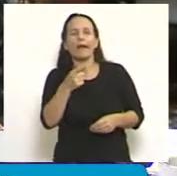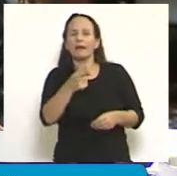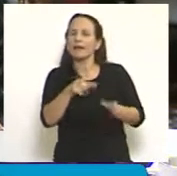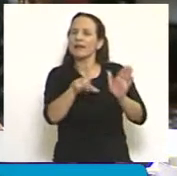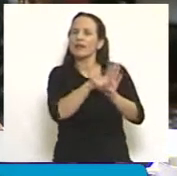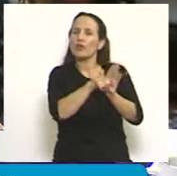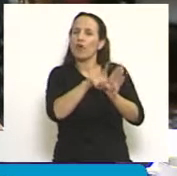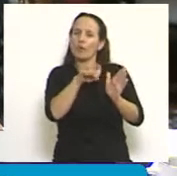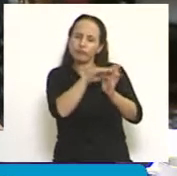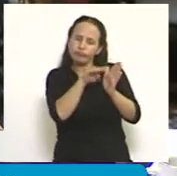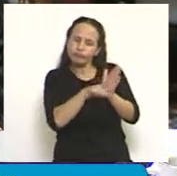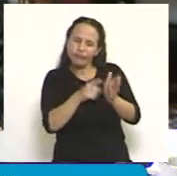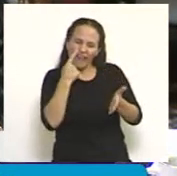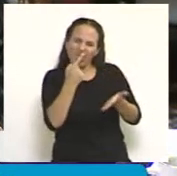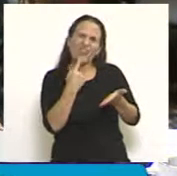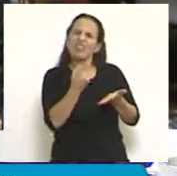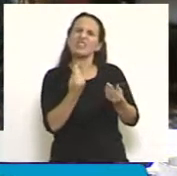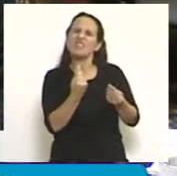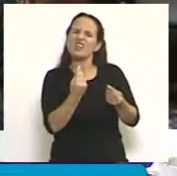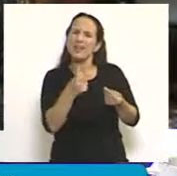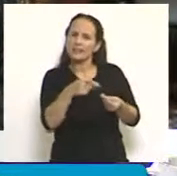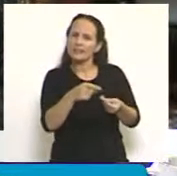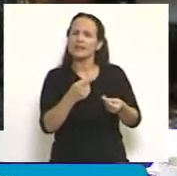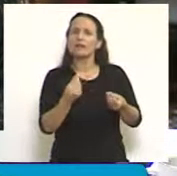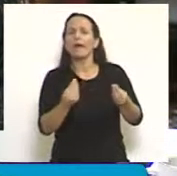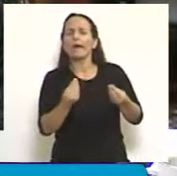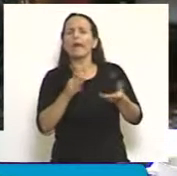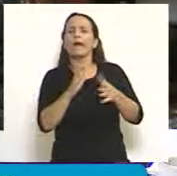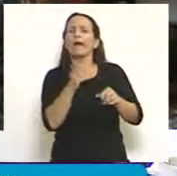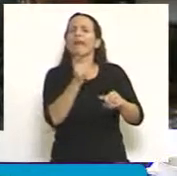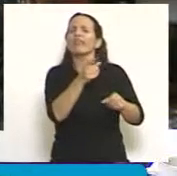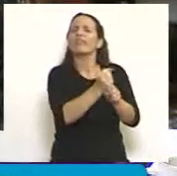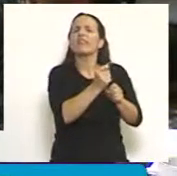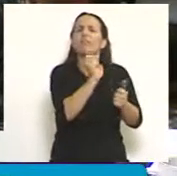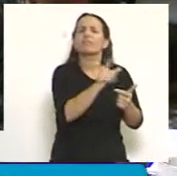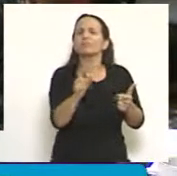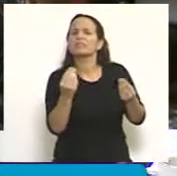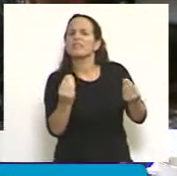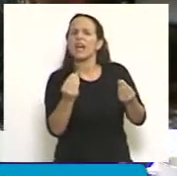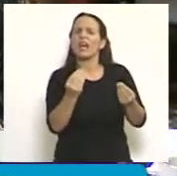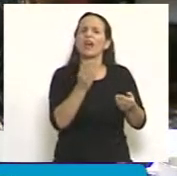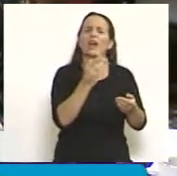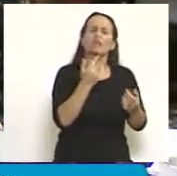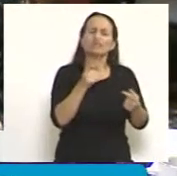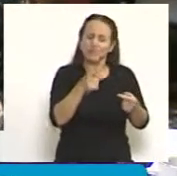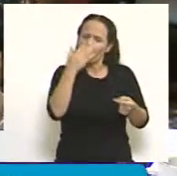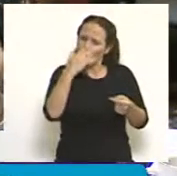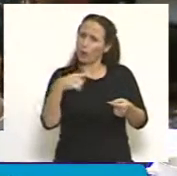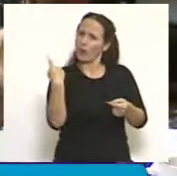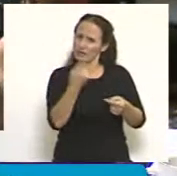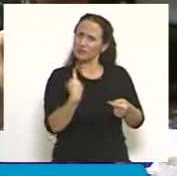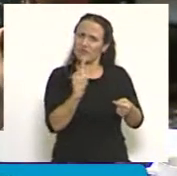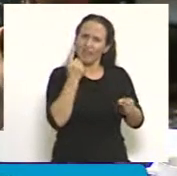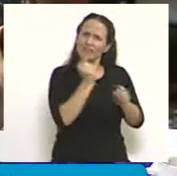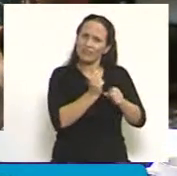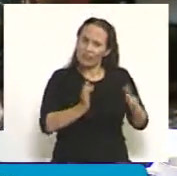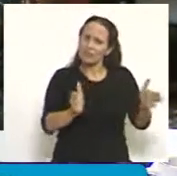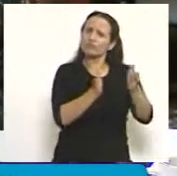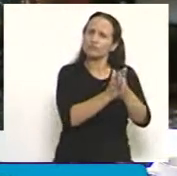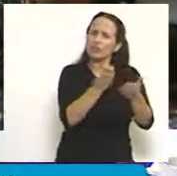Cada distrito de la Justicia Federal y Nacional tendrá oficinas judiciales para garantizar el servicio de justicia y la